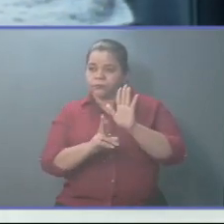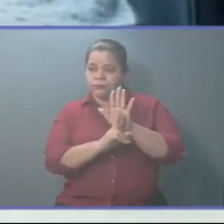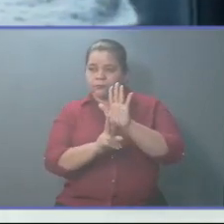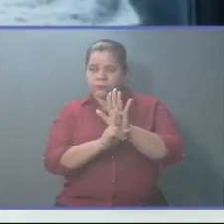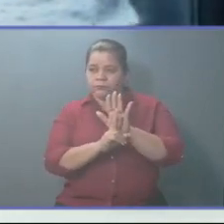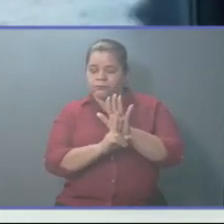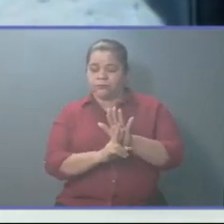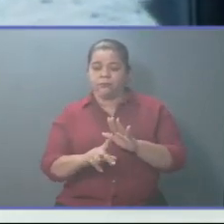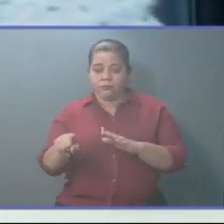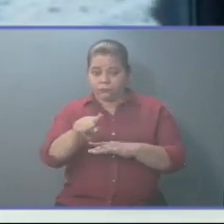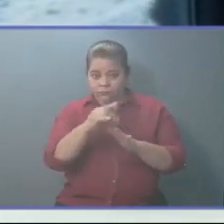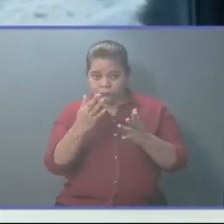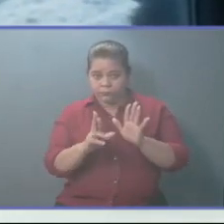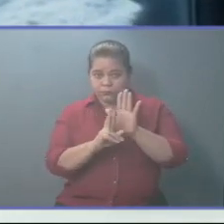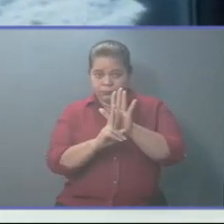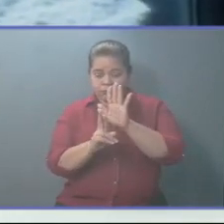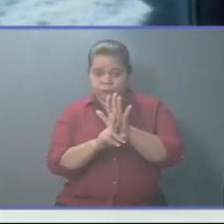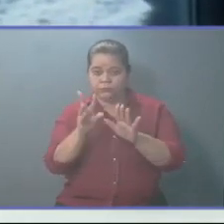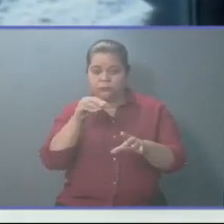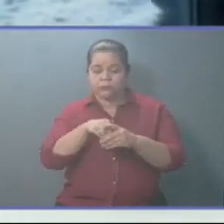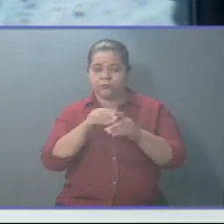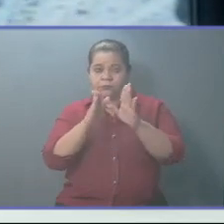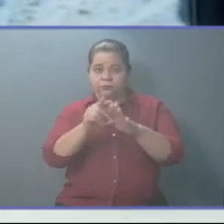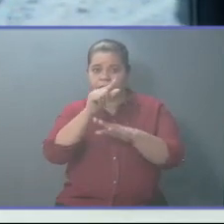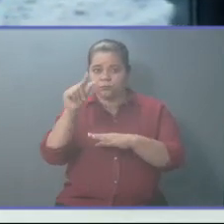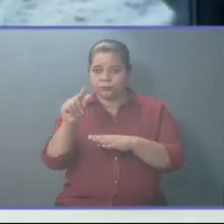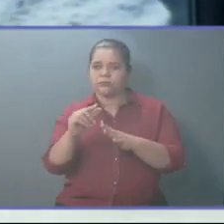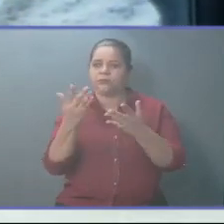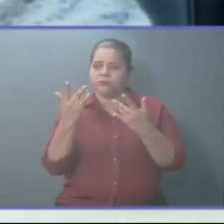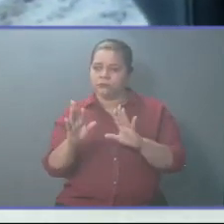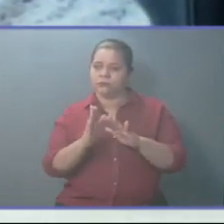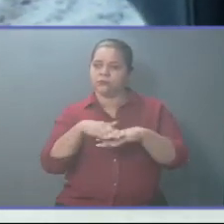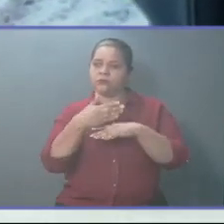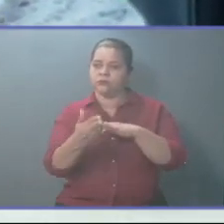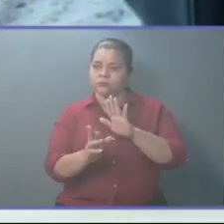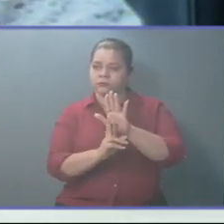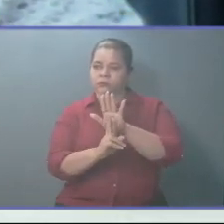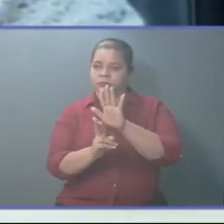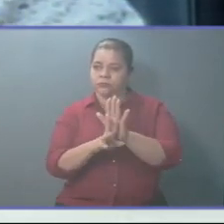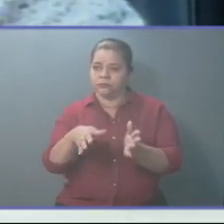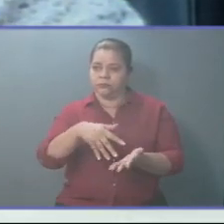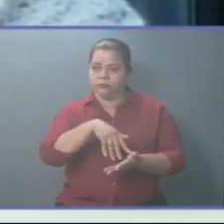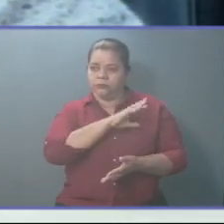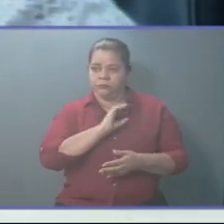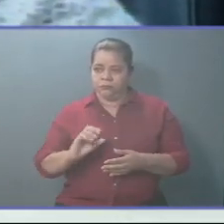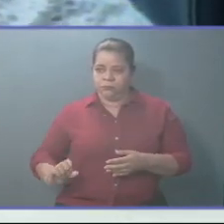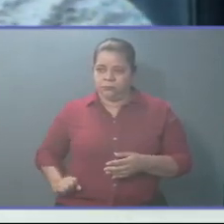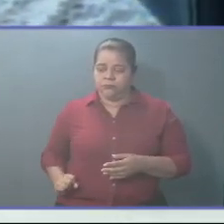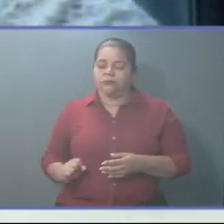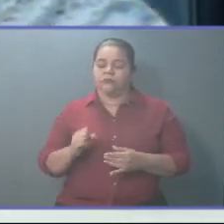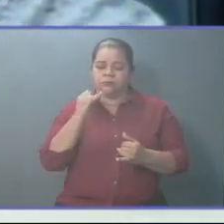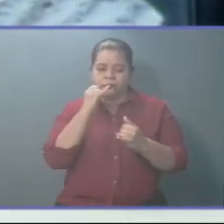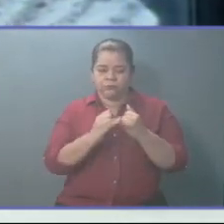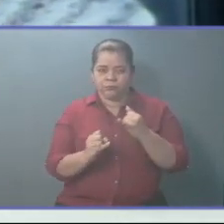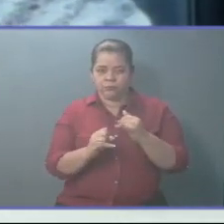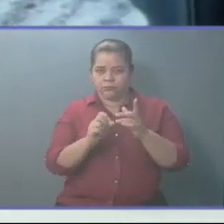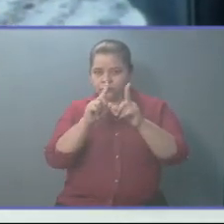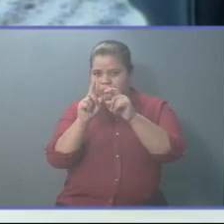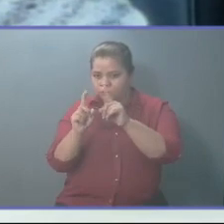y ustedes que están representando estas instituciones van a representarlos a todos los salvadoreños. En la última